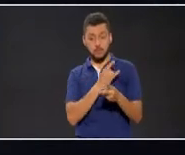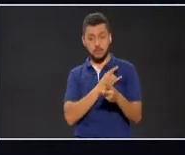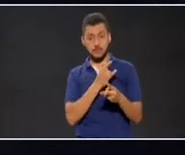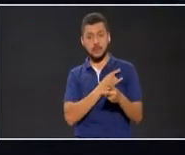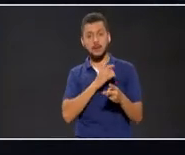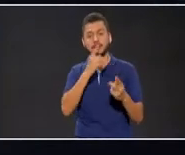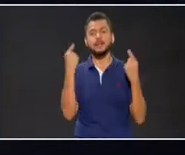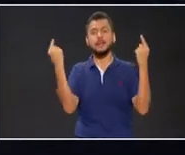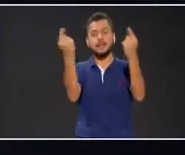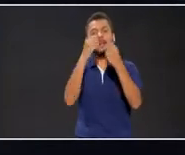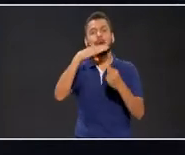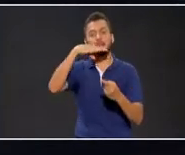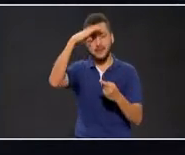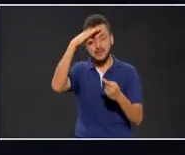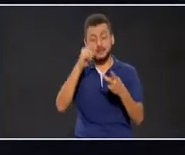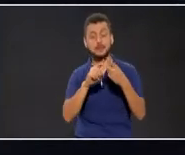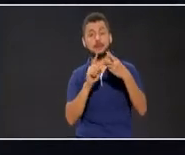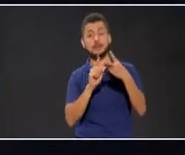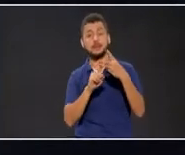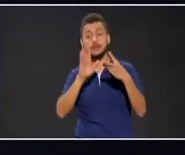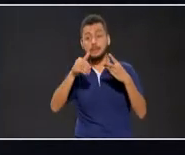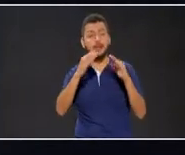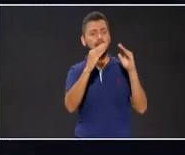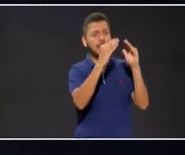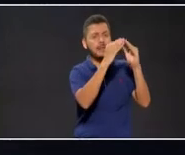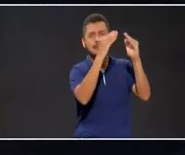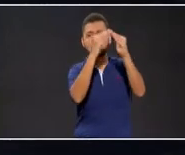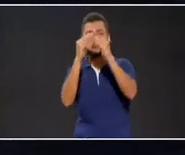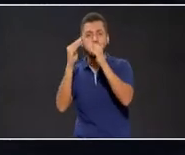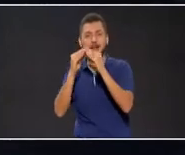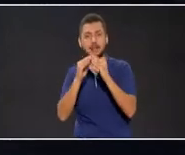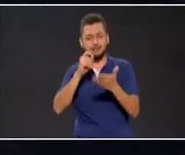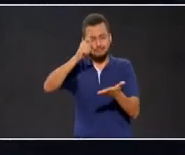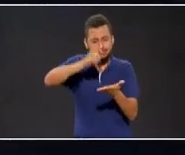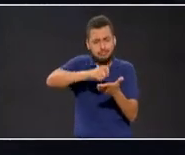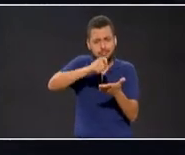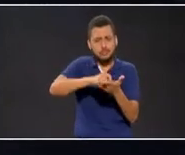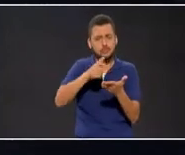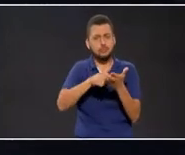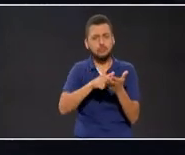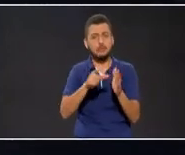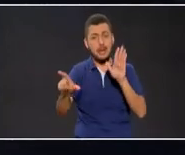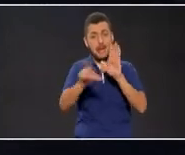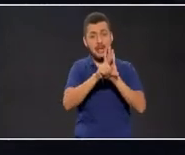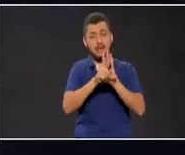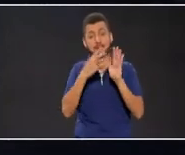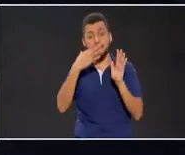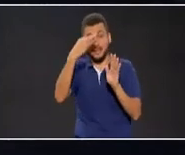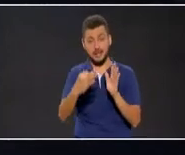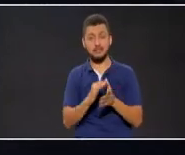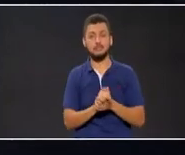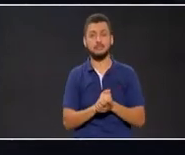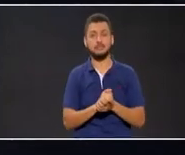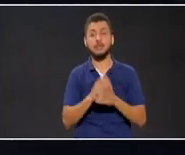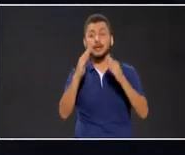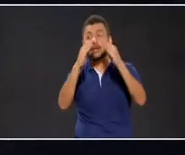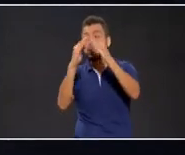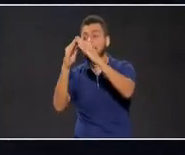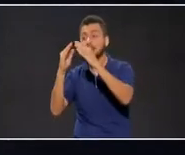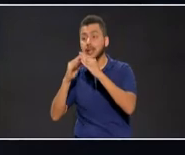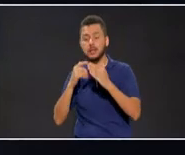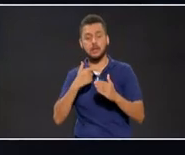interesantes legalizar los predios tanto de las 16 comunas como los cinco corregimientos cuando no hay título de propiedad